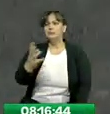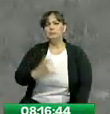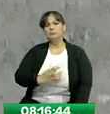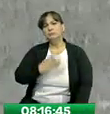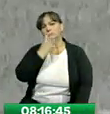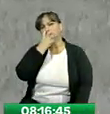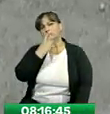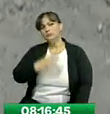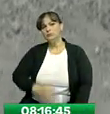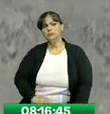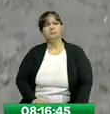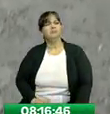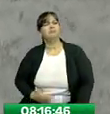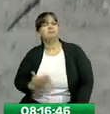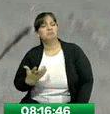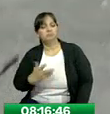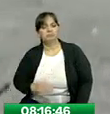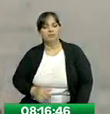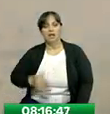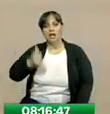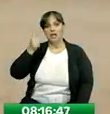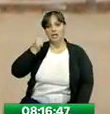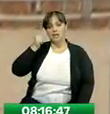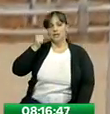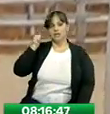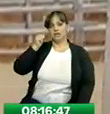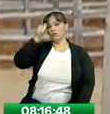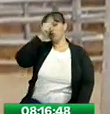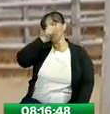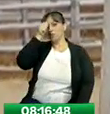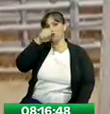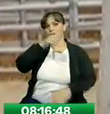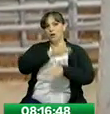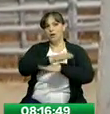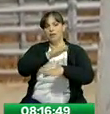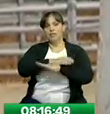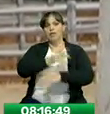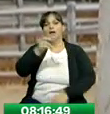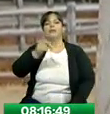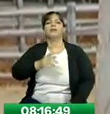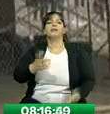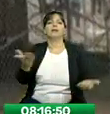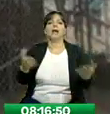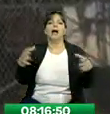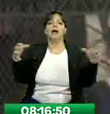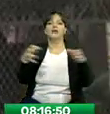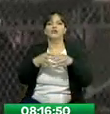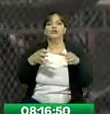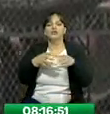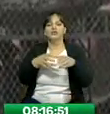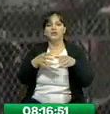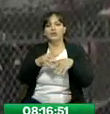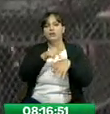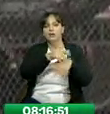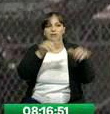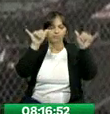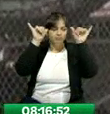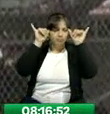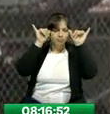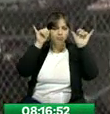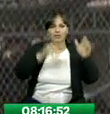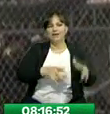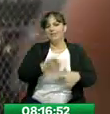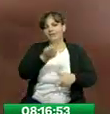el suceso ocurrió la tarde del domingo en la asociación de ganaderos del cantón balzar justo cuando el comisario de el